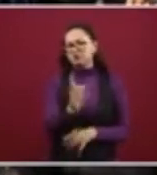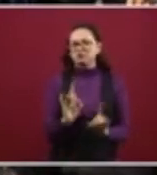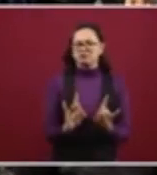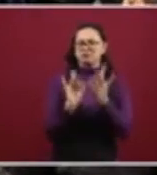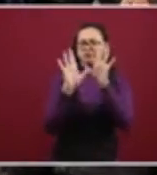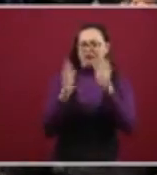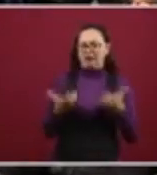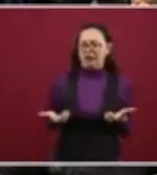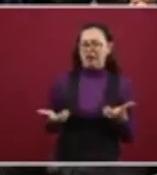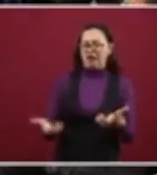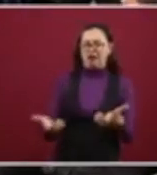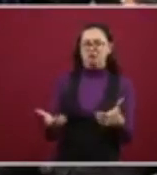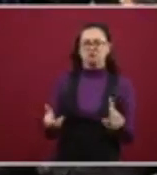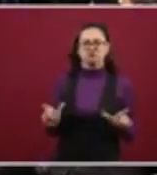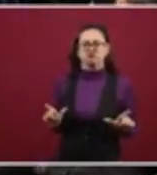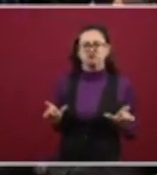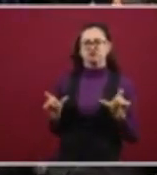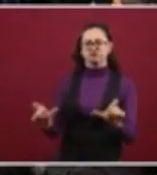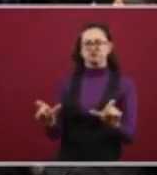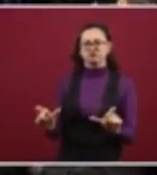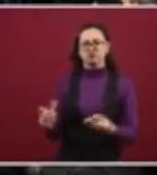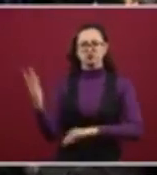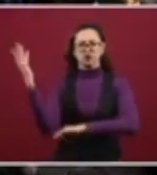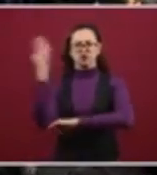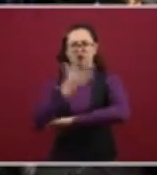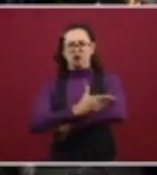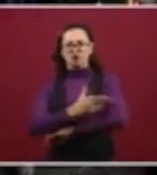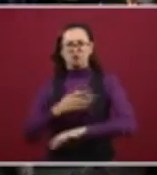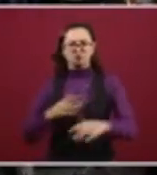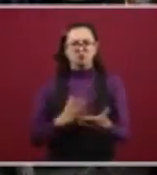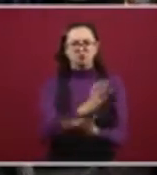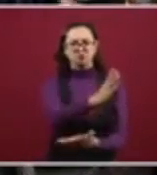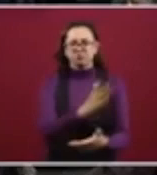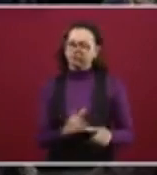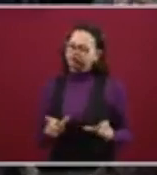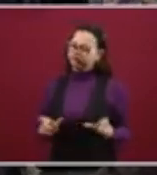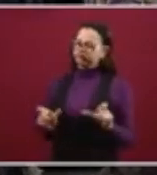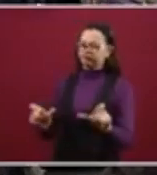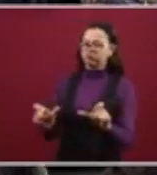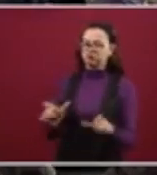casetas, porque esto implica un grave daño a la sociedad?